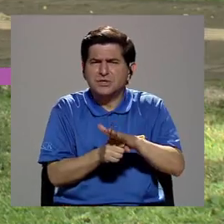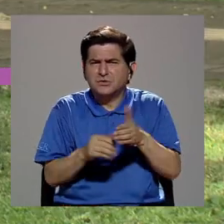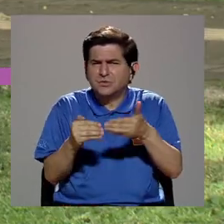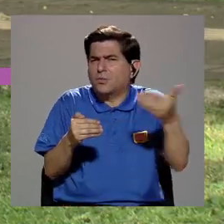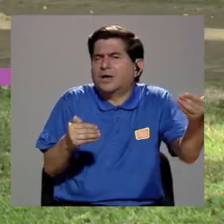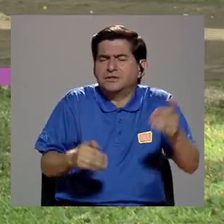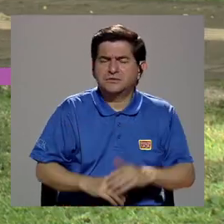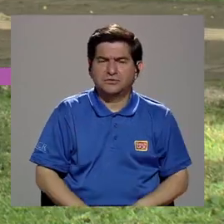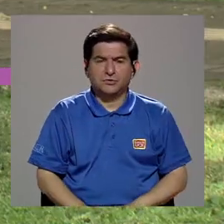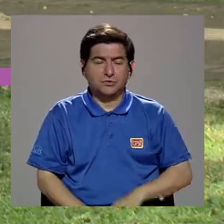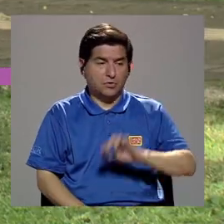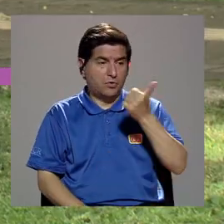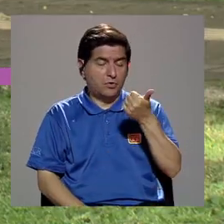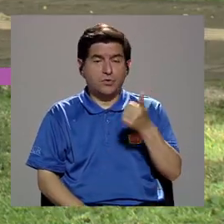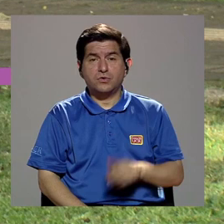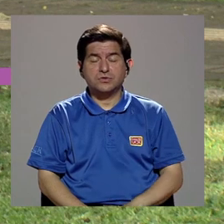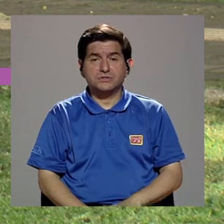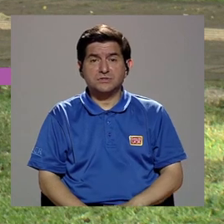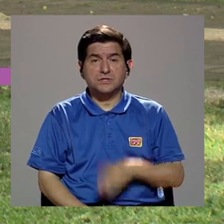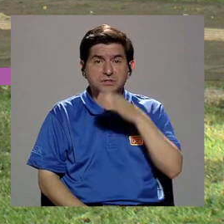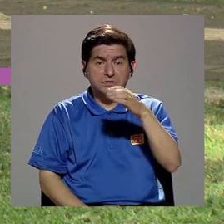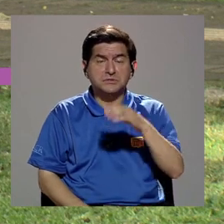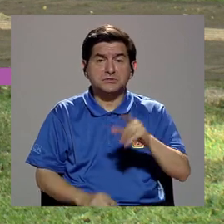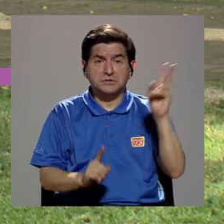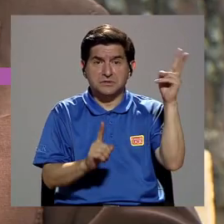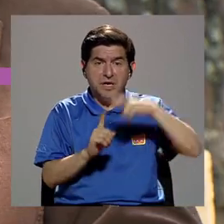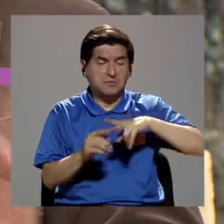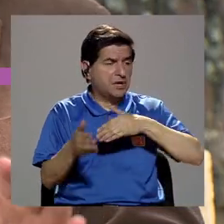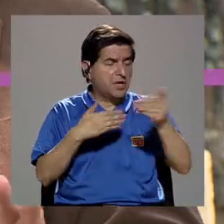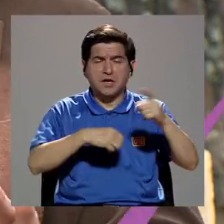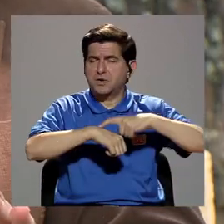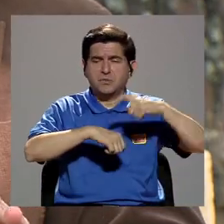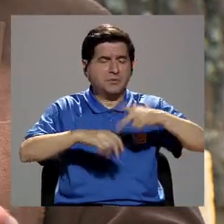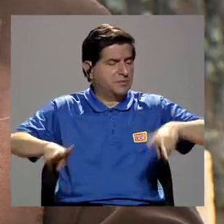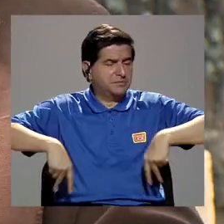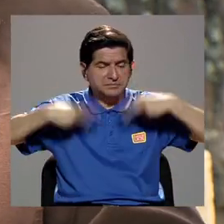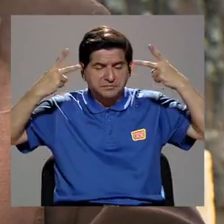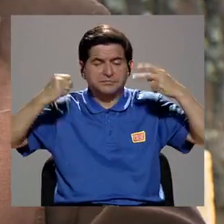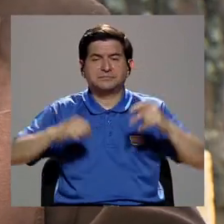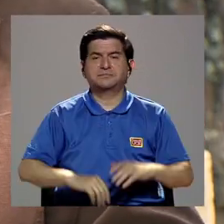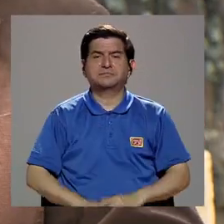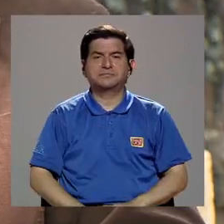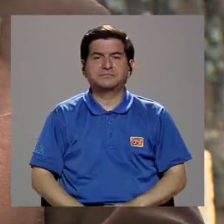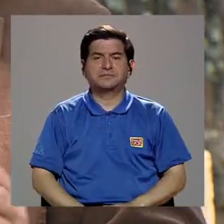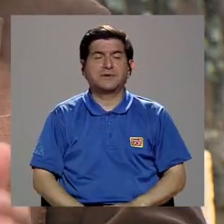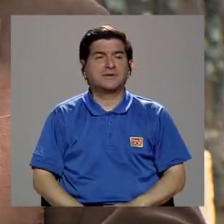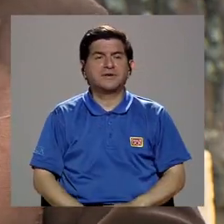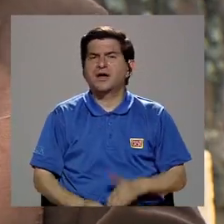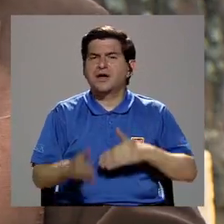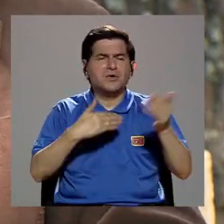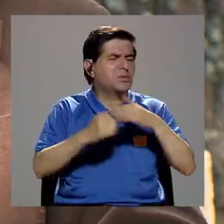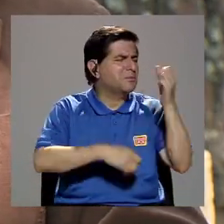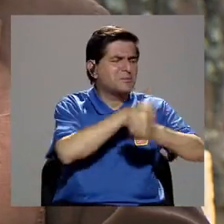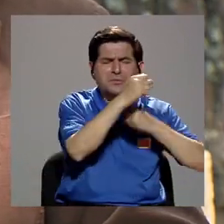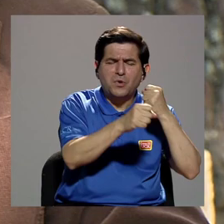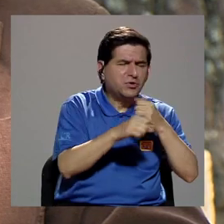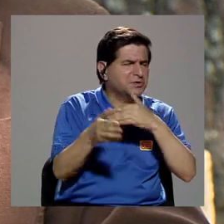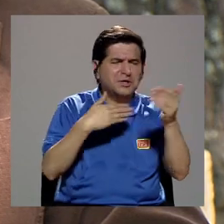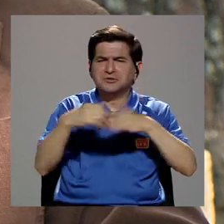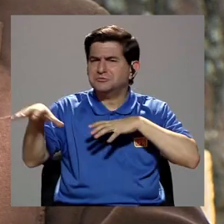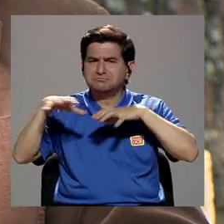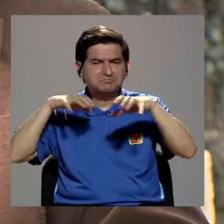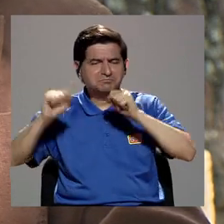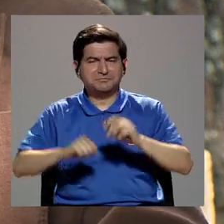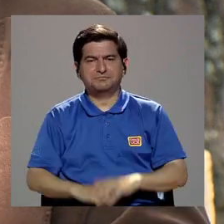Bueno, realmente estos 10 pasos, este decálogo, se puede aplicar en cualquier momento de nuestra vida. ¿verdad? No importa la edad, no importa